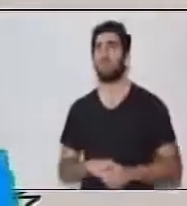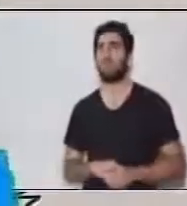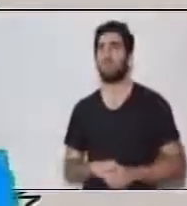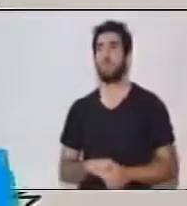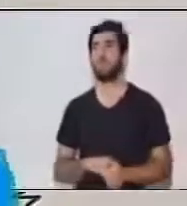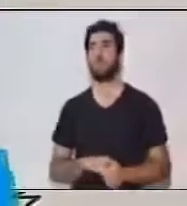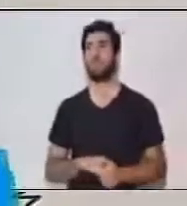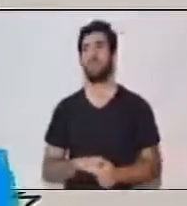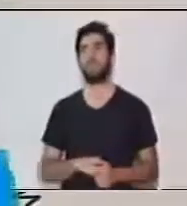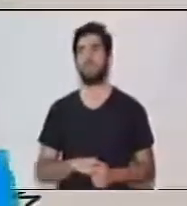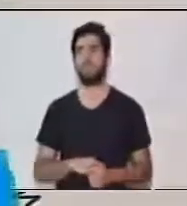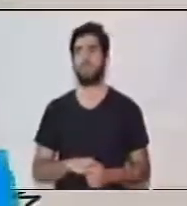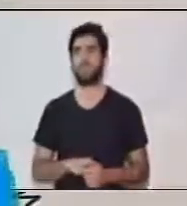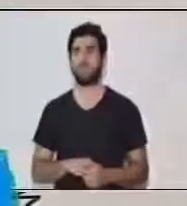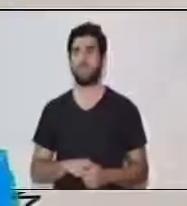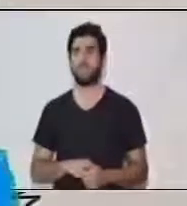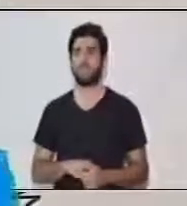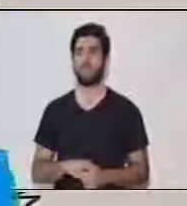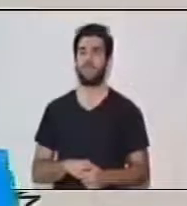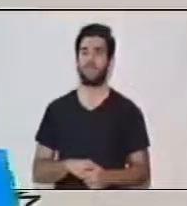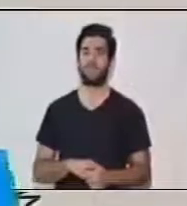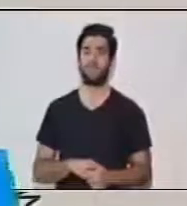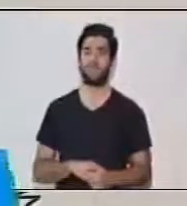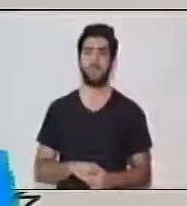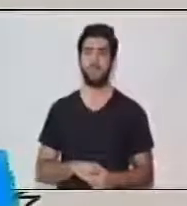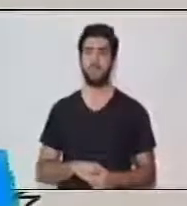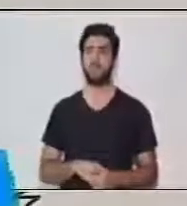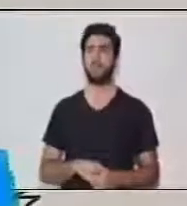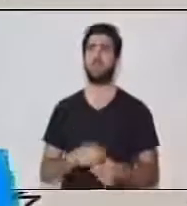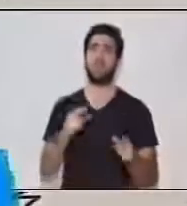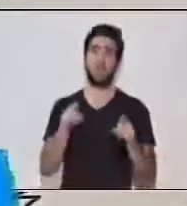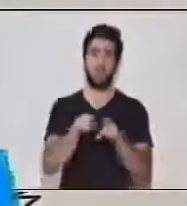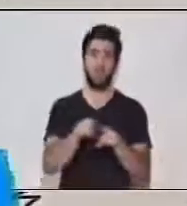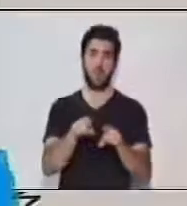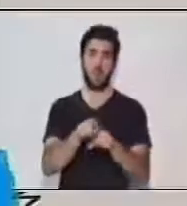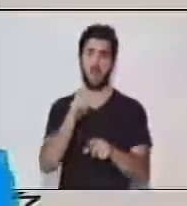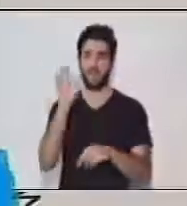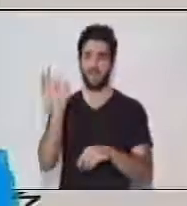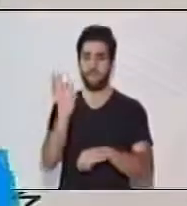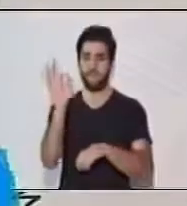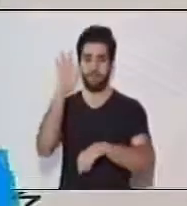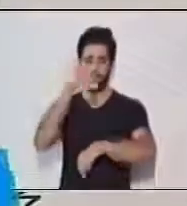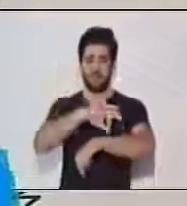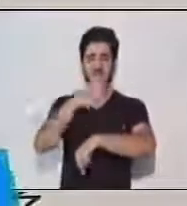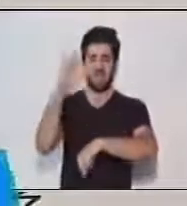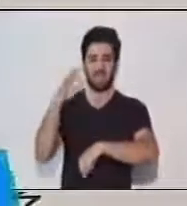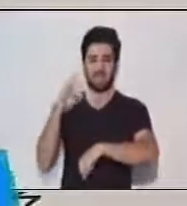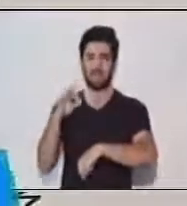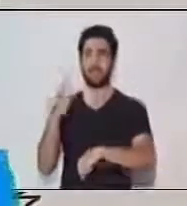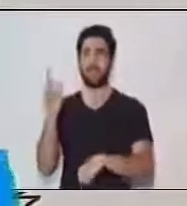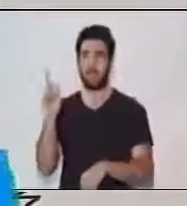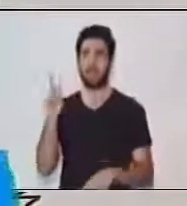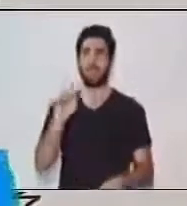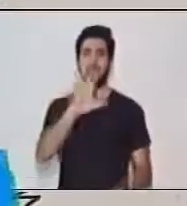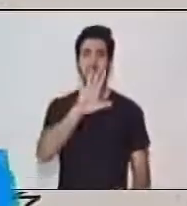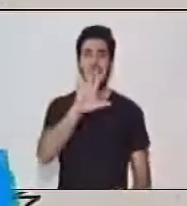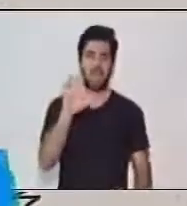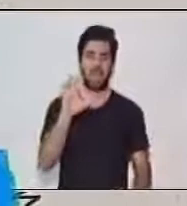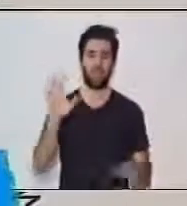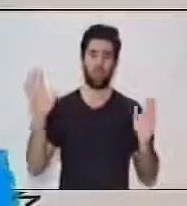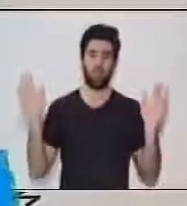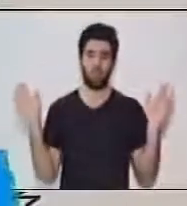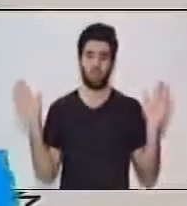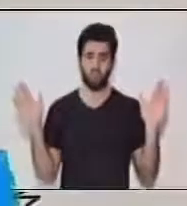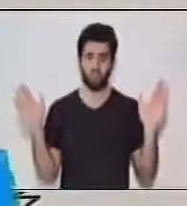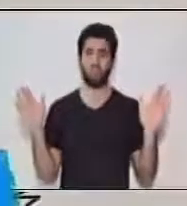tiempo hay 200 ciclos. Al igual que los mosquitos, 500 hercios, o sea,